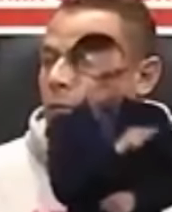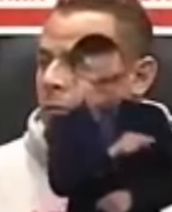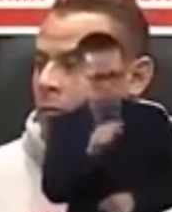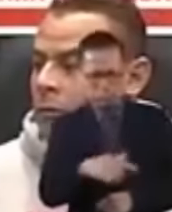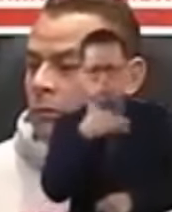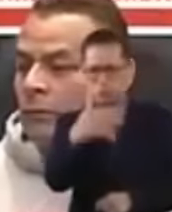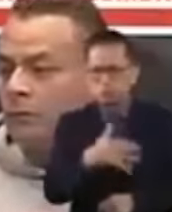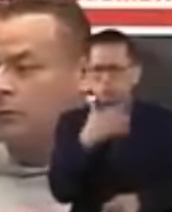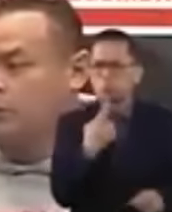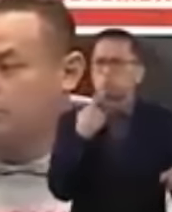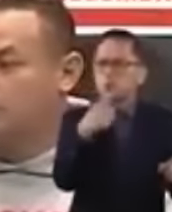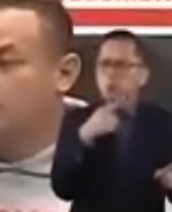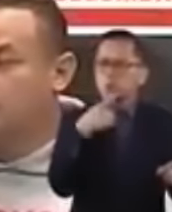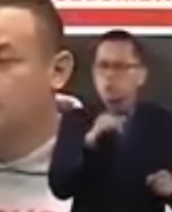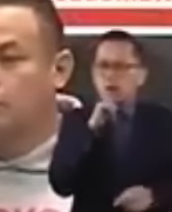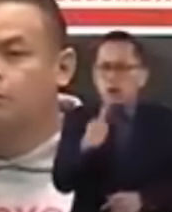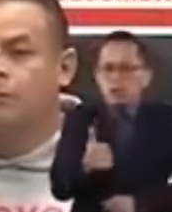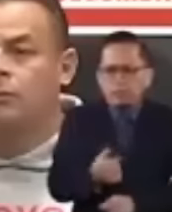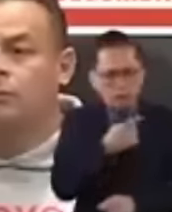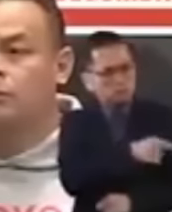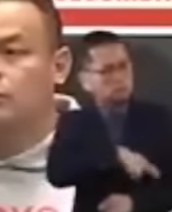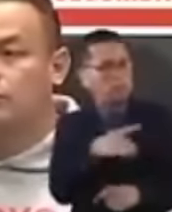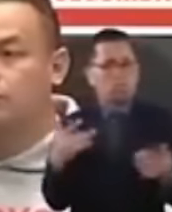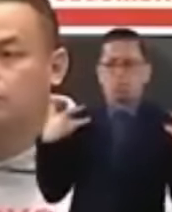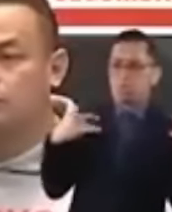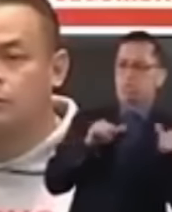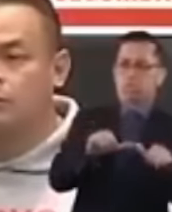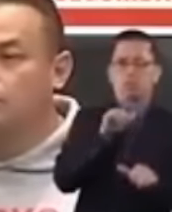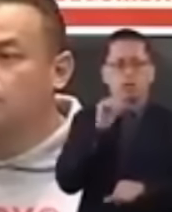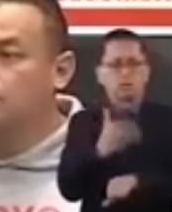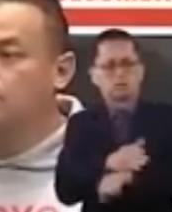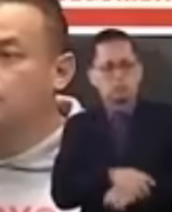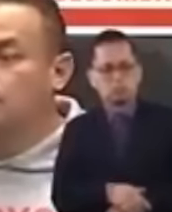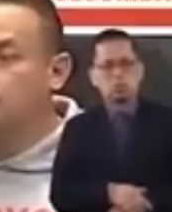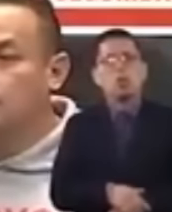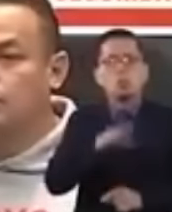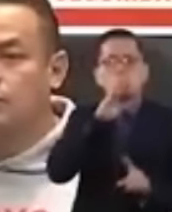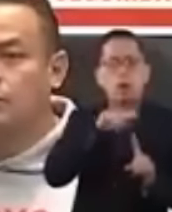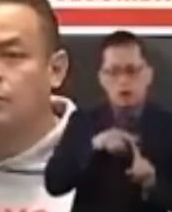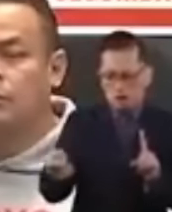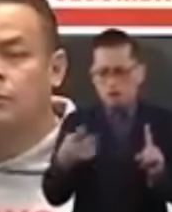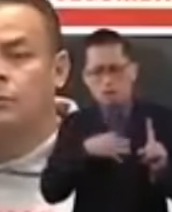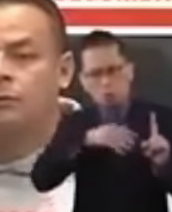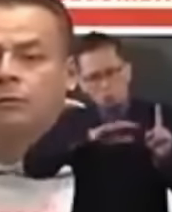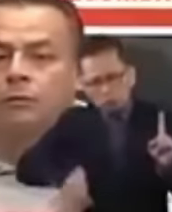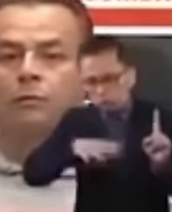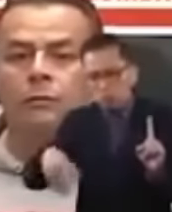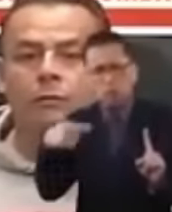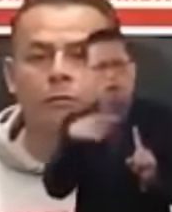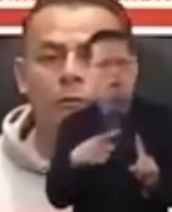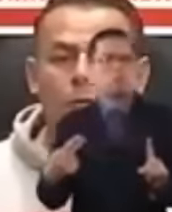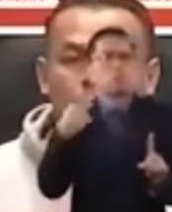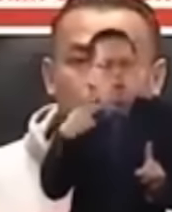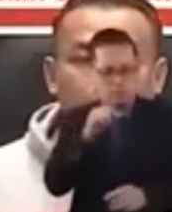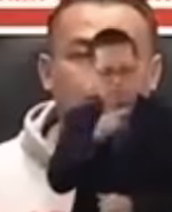denunciados, delitos que quedan impunes. Las madres buscadoras asesinadas. Hace rato subió mi compañero Erubiel y yo estaba segura